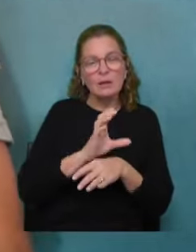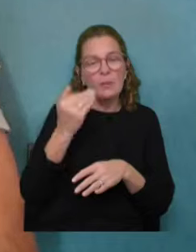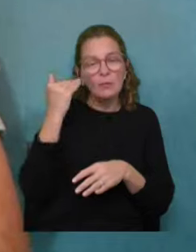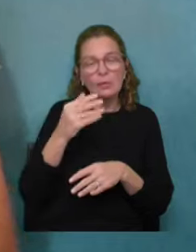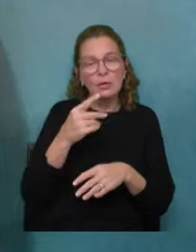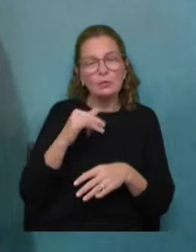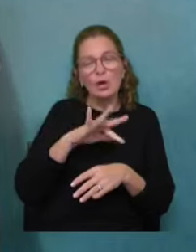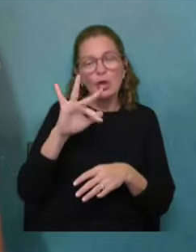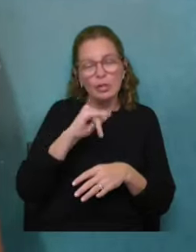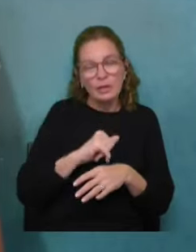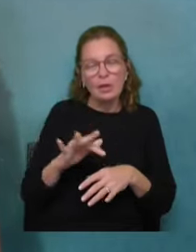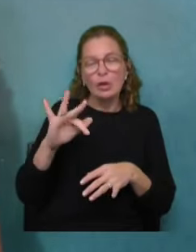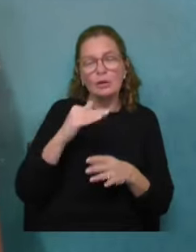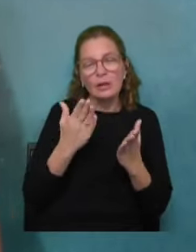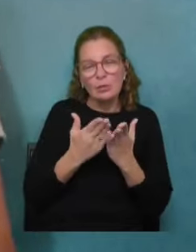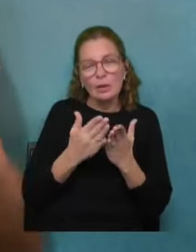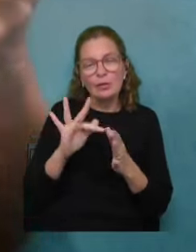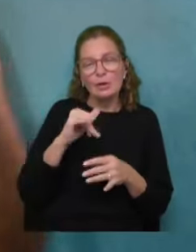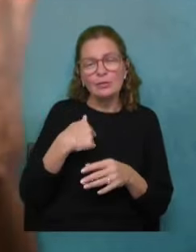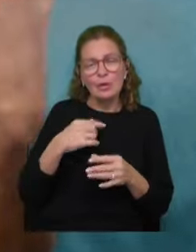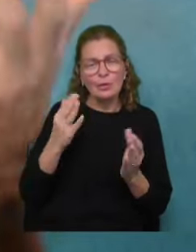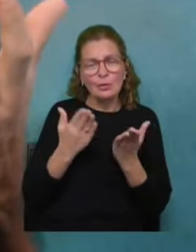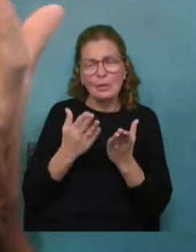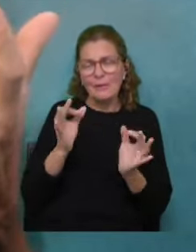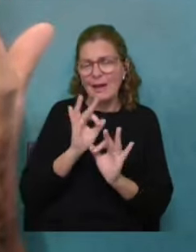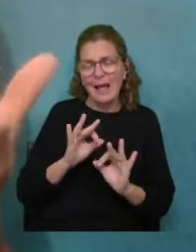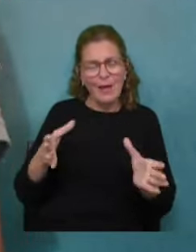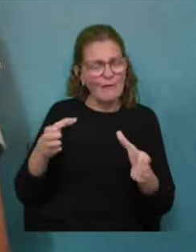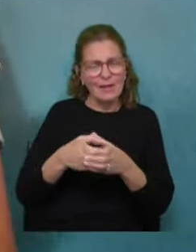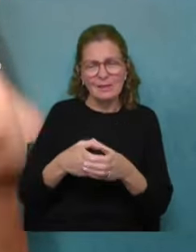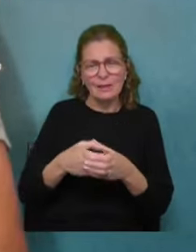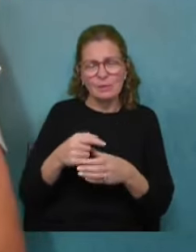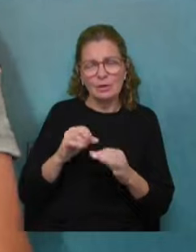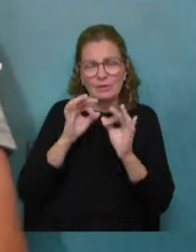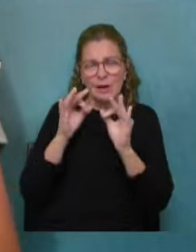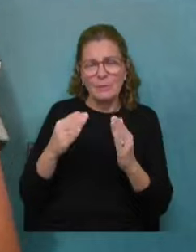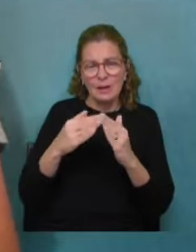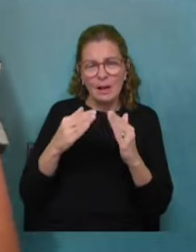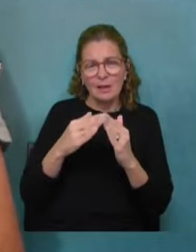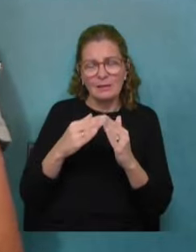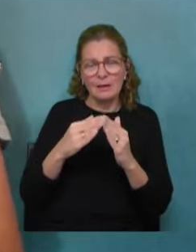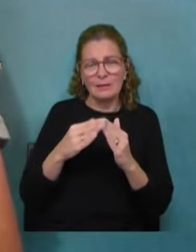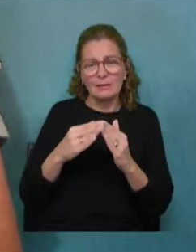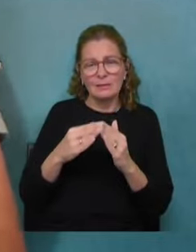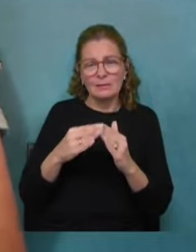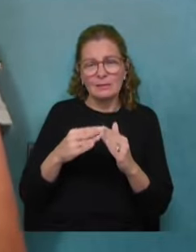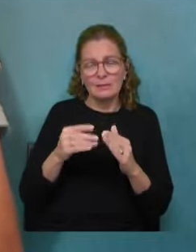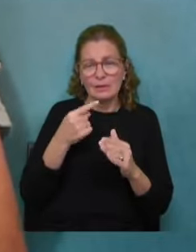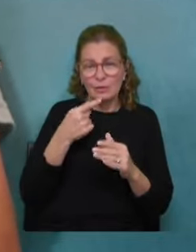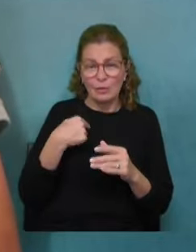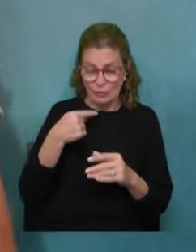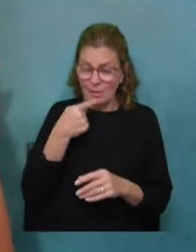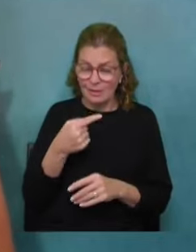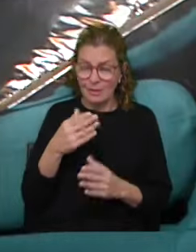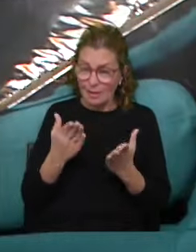tenés que tocar todos los días, tenés que estudiar todos los días. Yo no estudiaba nada, yo estaba compado con la banda, pero llegaba a mi casa y metía el bajo. Yo le decía esto, tienen que estudiar. Yo